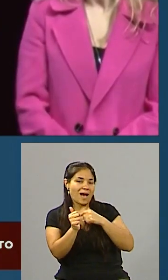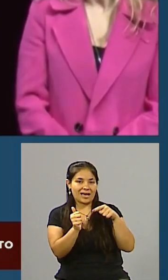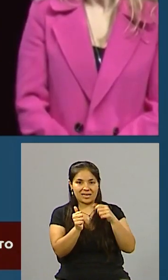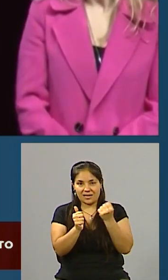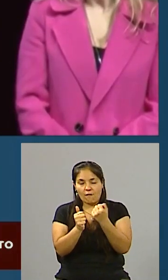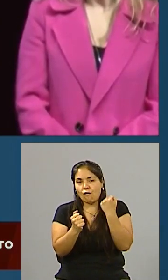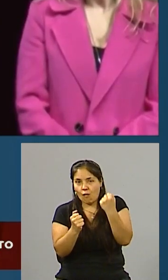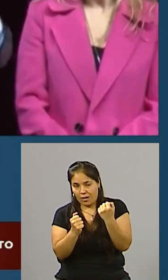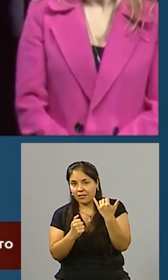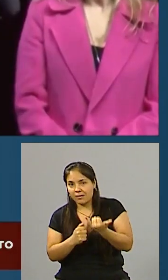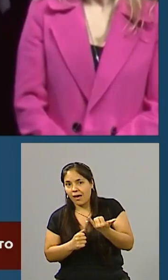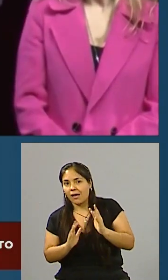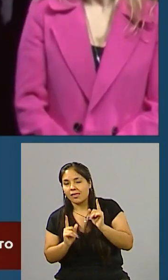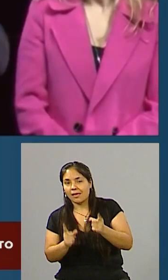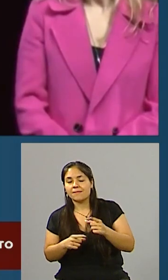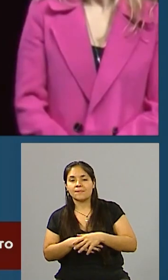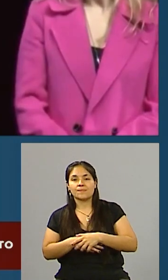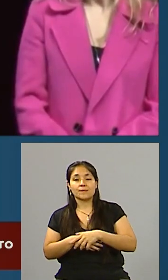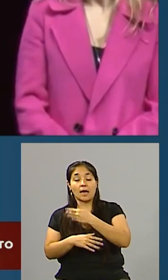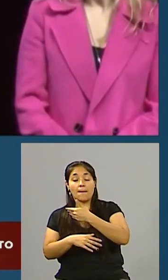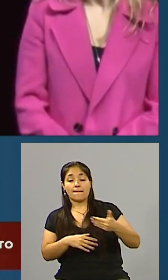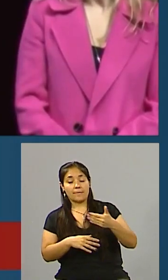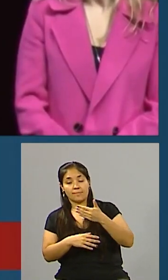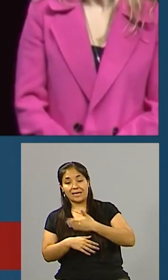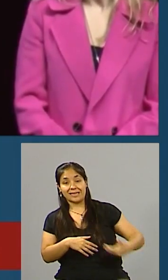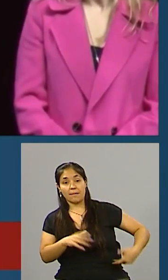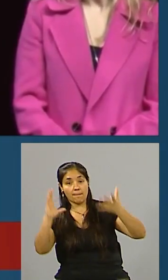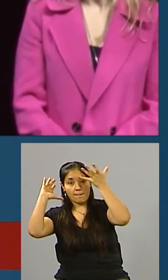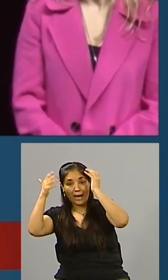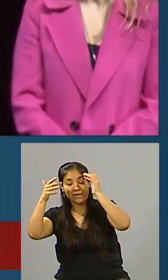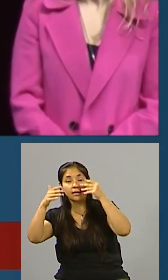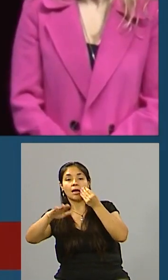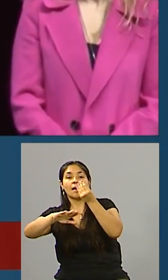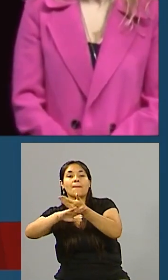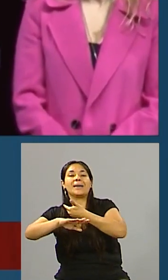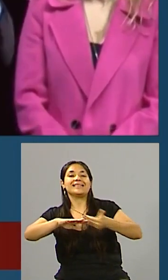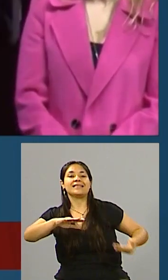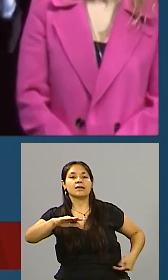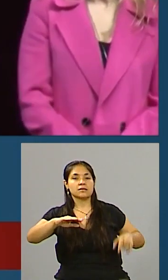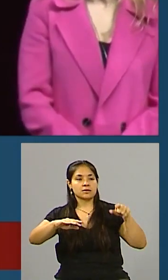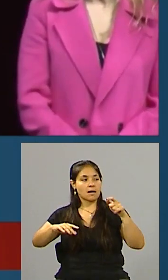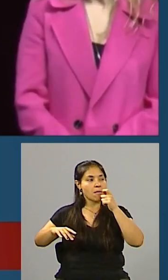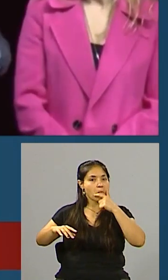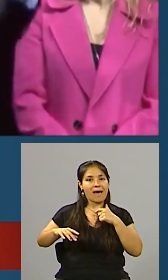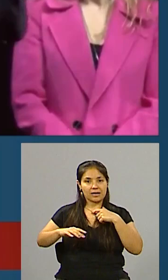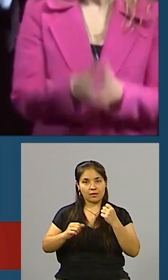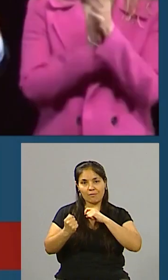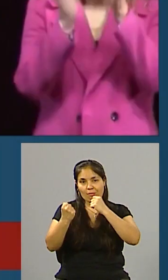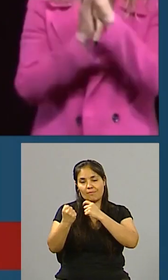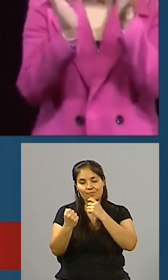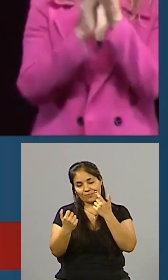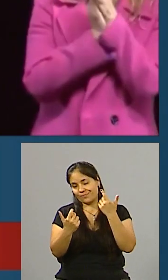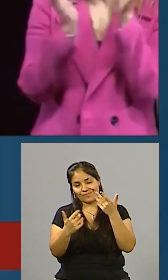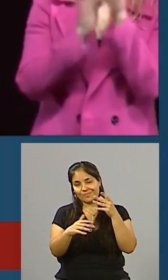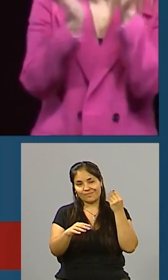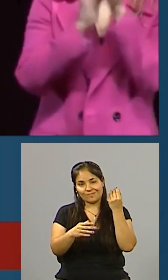pregunta que muchos hacemos es, Milei a la presidencia, Macri al poder, que incluso, digo, en las redes se ha replicado mucho esta